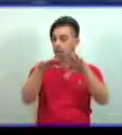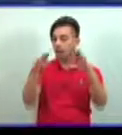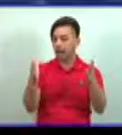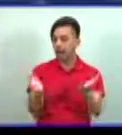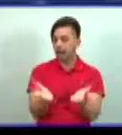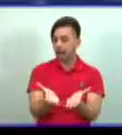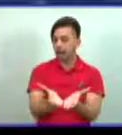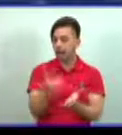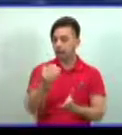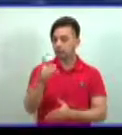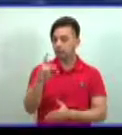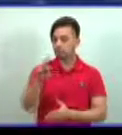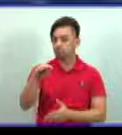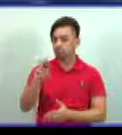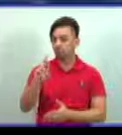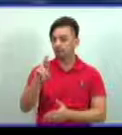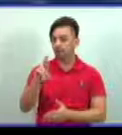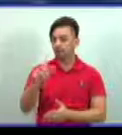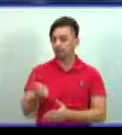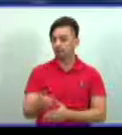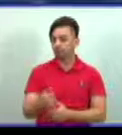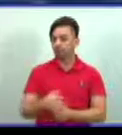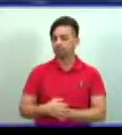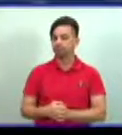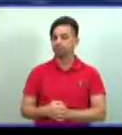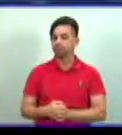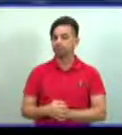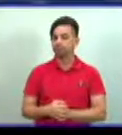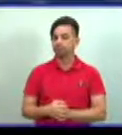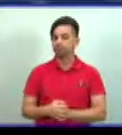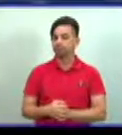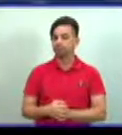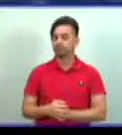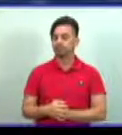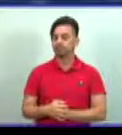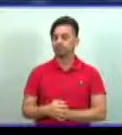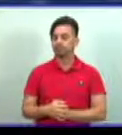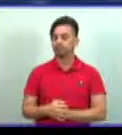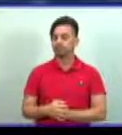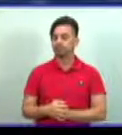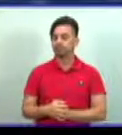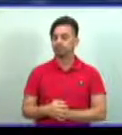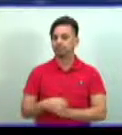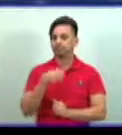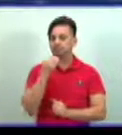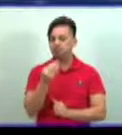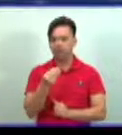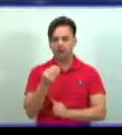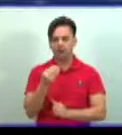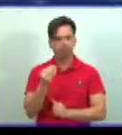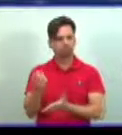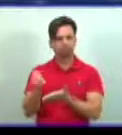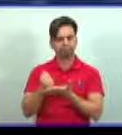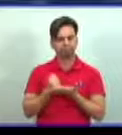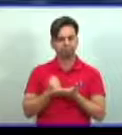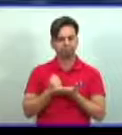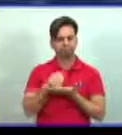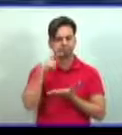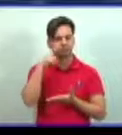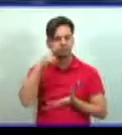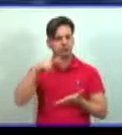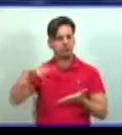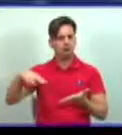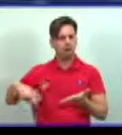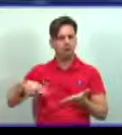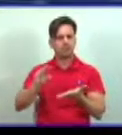conoces de nuestros encuentros. Por supuesto, como siempre, puedes consultar tu libro de texto y aquella bibliografía que